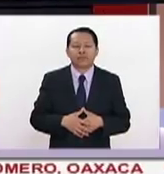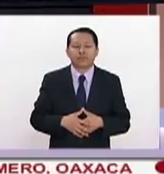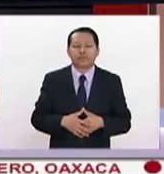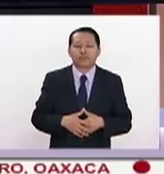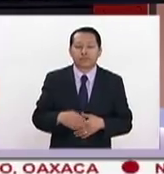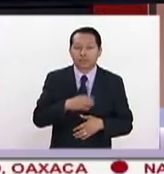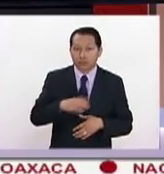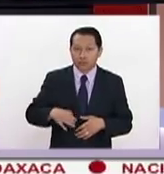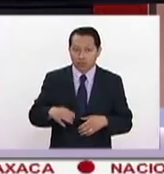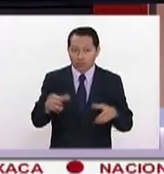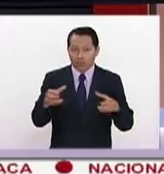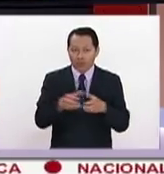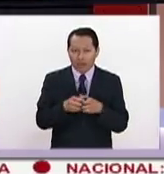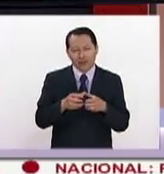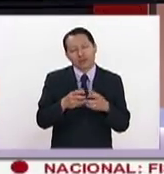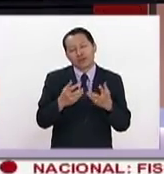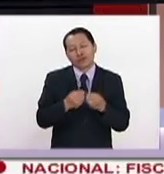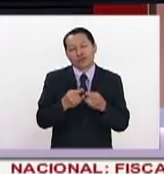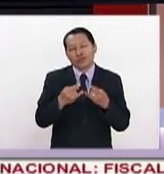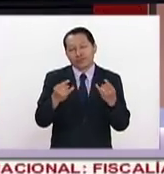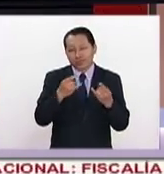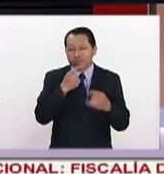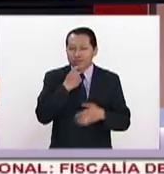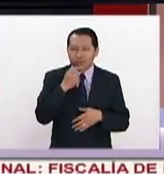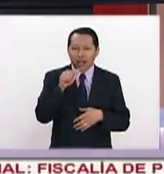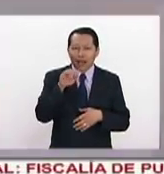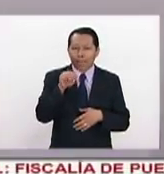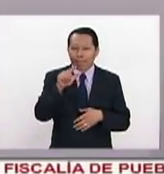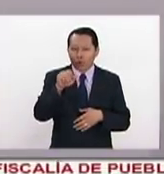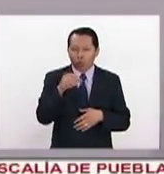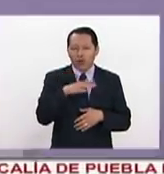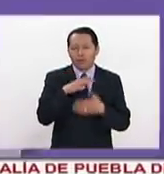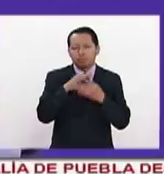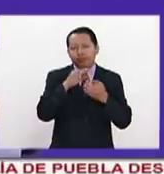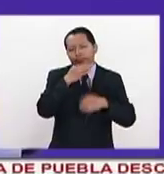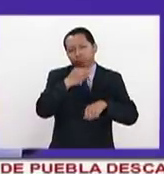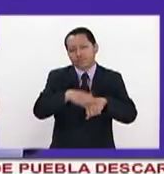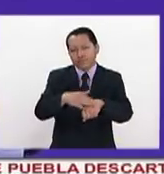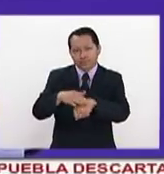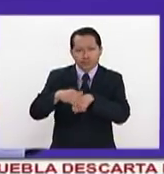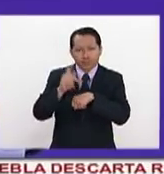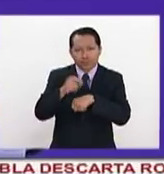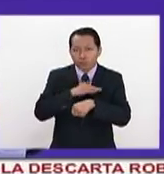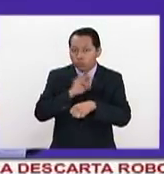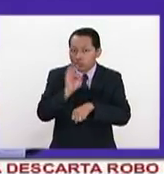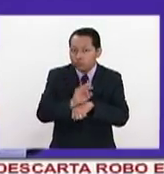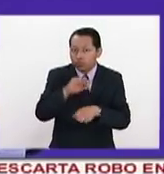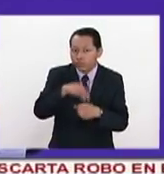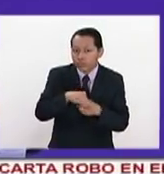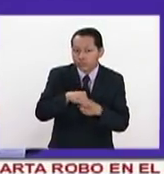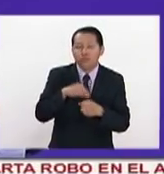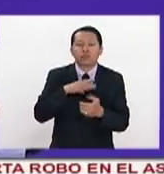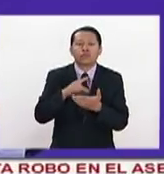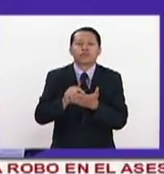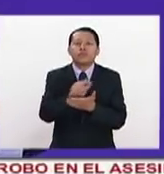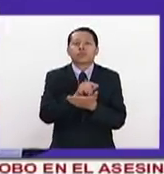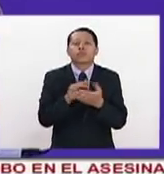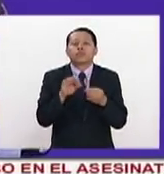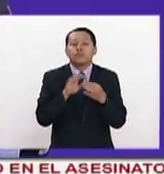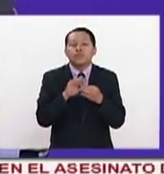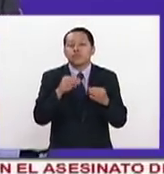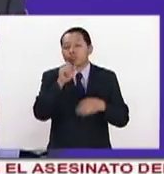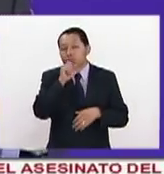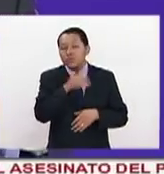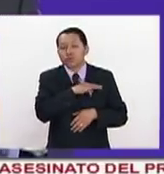El candidato de la coalición Juntos Haremos Historia, Andrés Manuel López Obrador, hizo un llamado a los ciudadanos a defender el voto. Vía Twitter invitó a